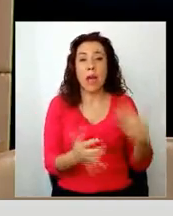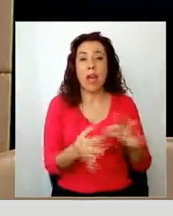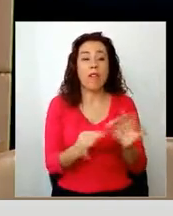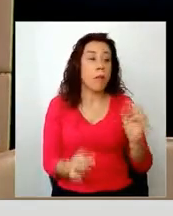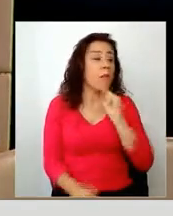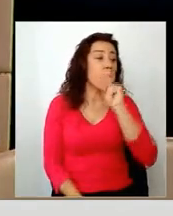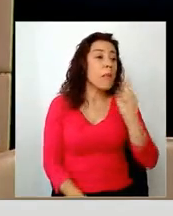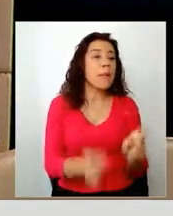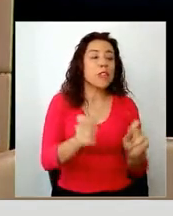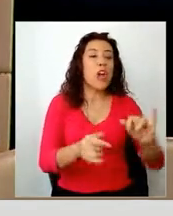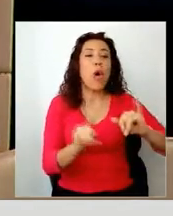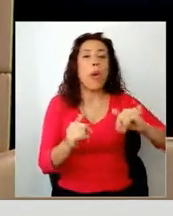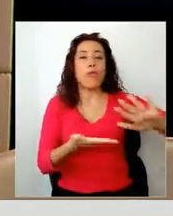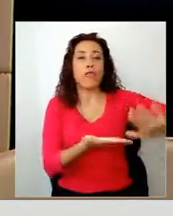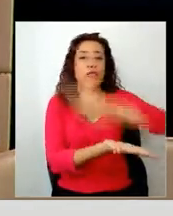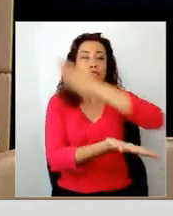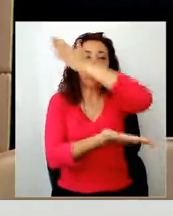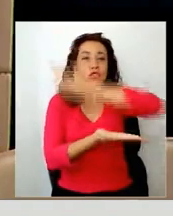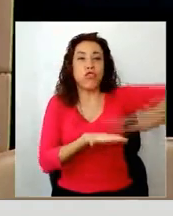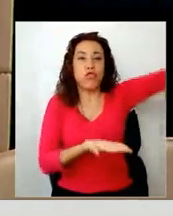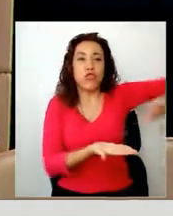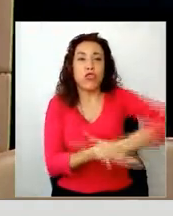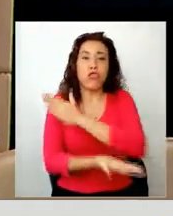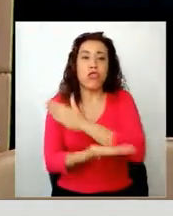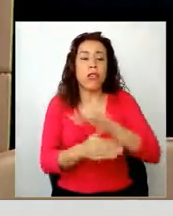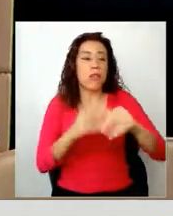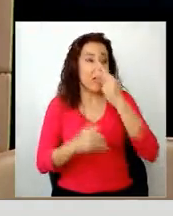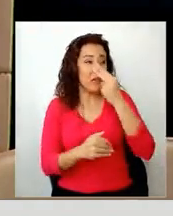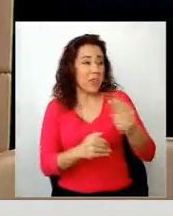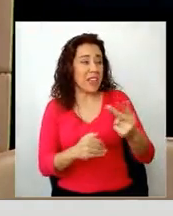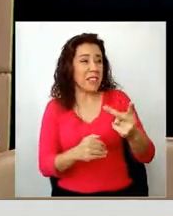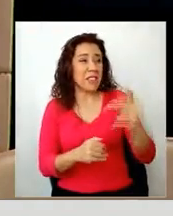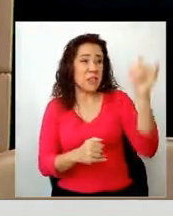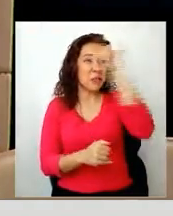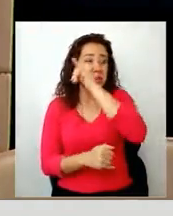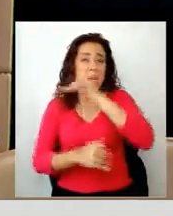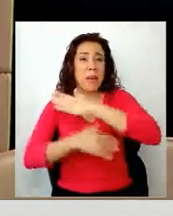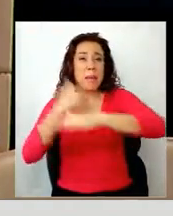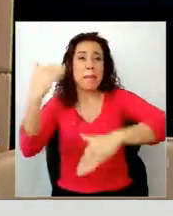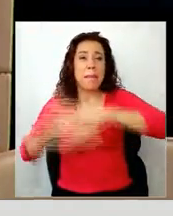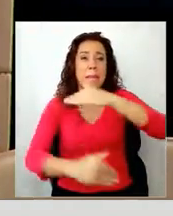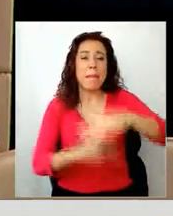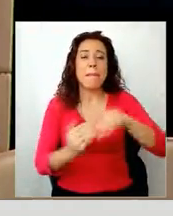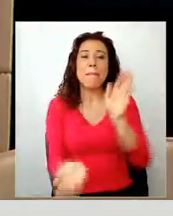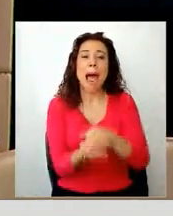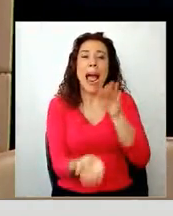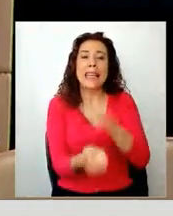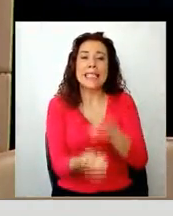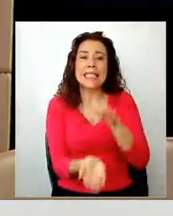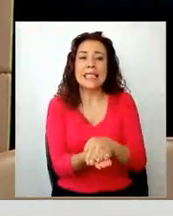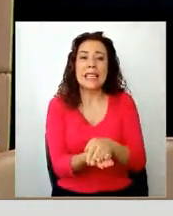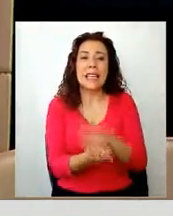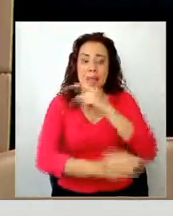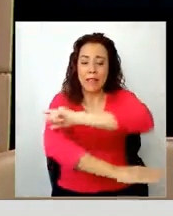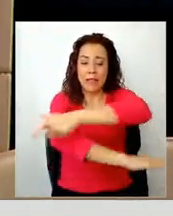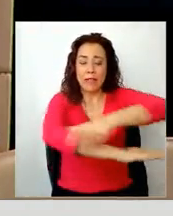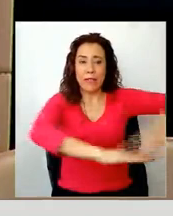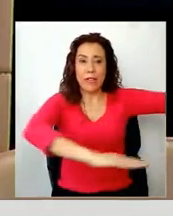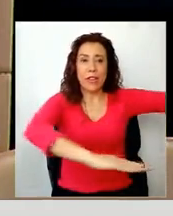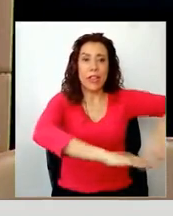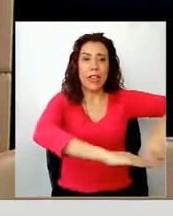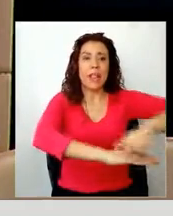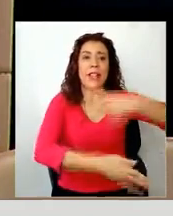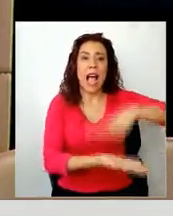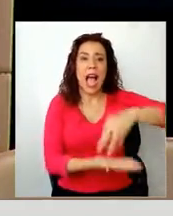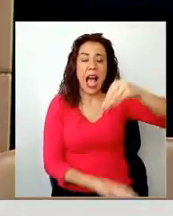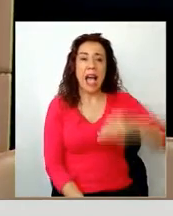y bañistas que se encuentran de frente con la contaminación en la playa Las machas y en el bar en el borde costero de arica para qué vamos a